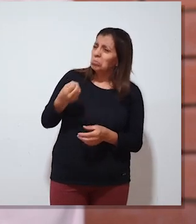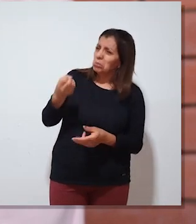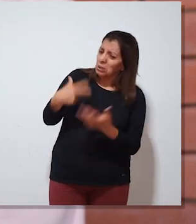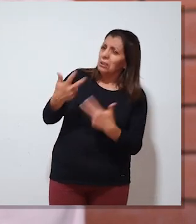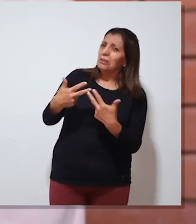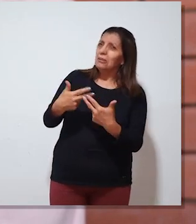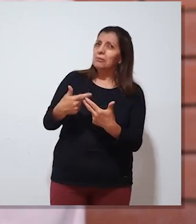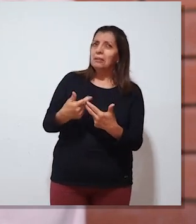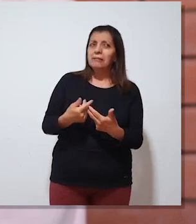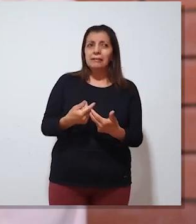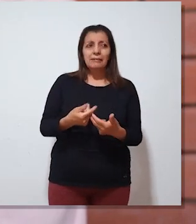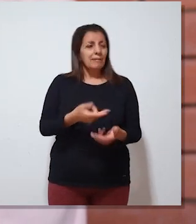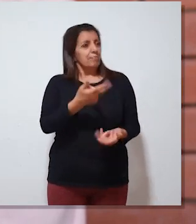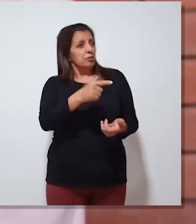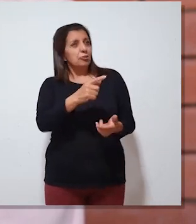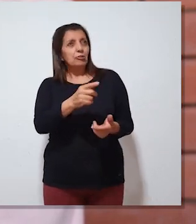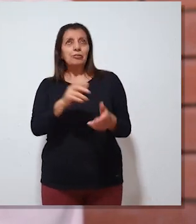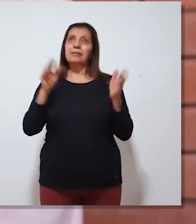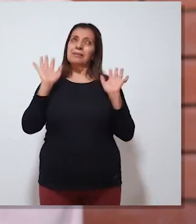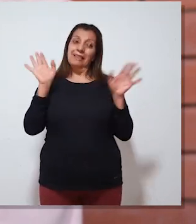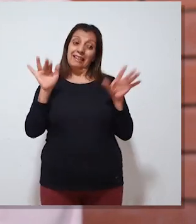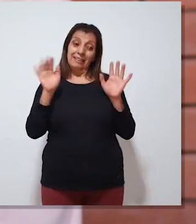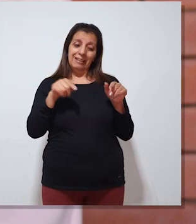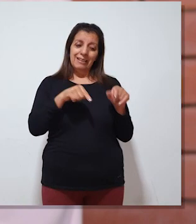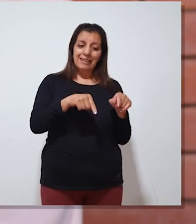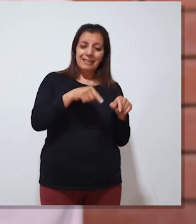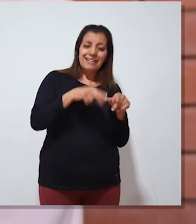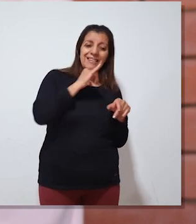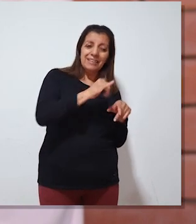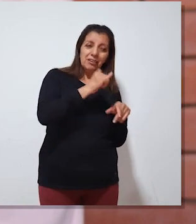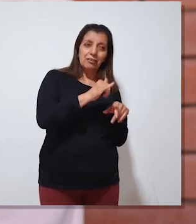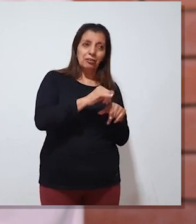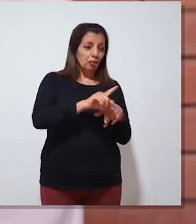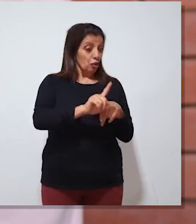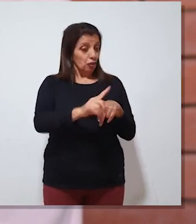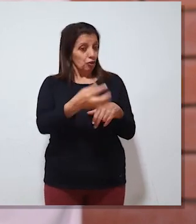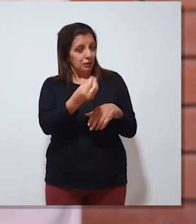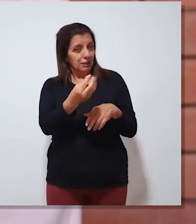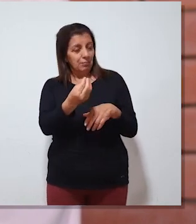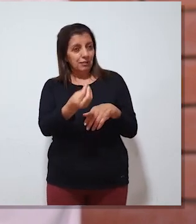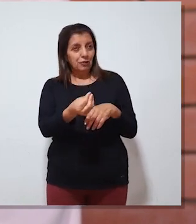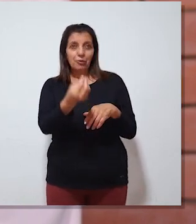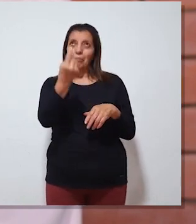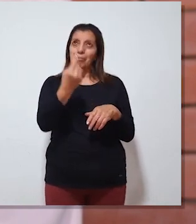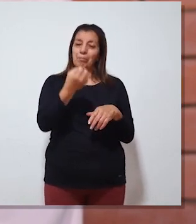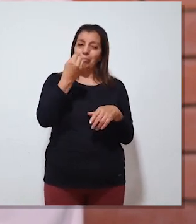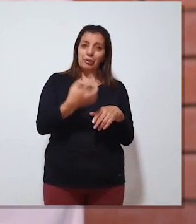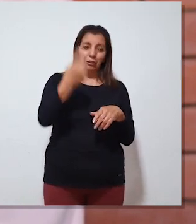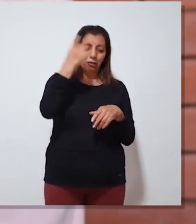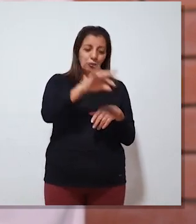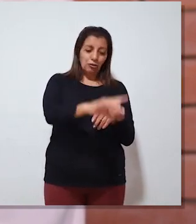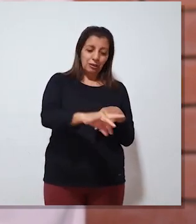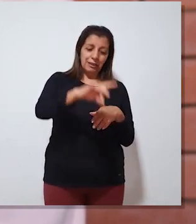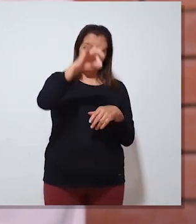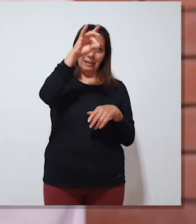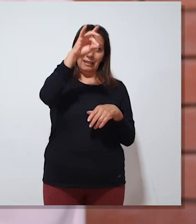el ángel le dijo: no temas, María, porque Dios te ha favorecido. Concebirás